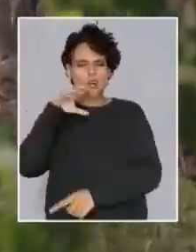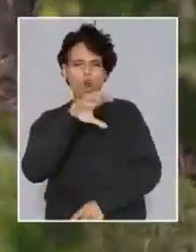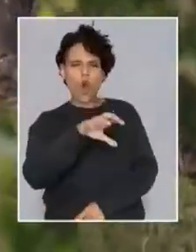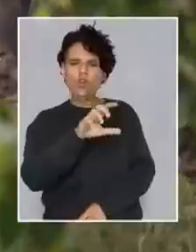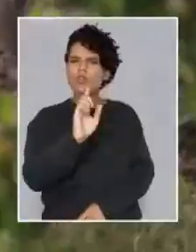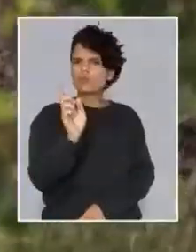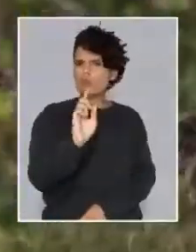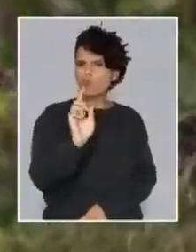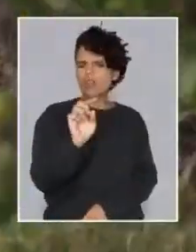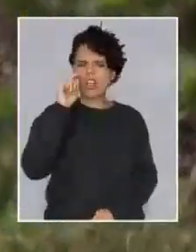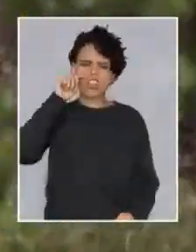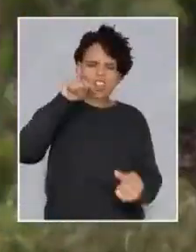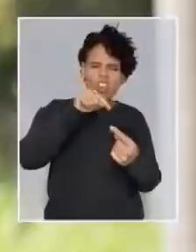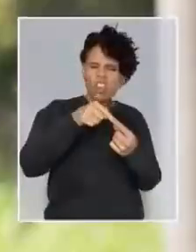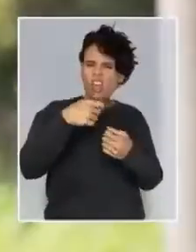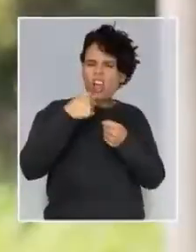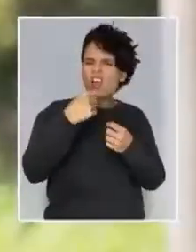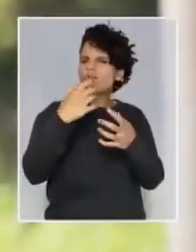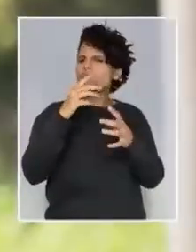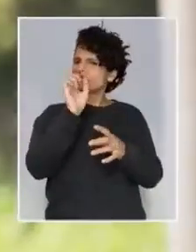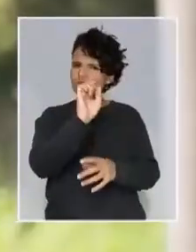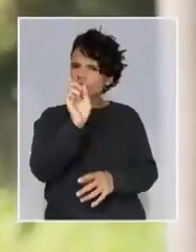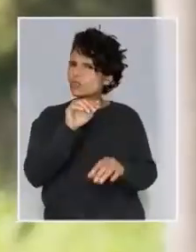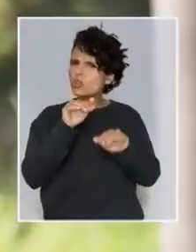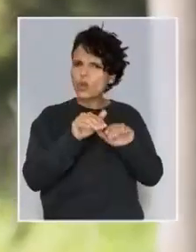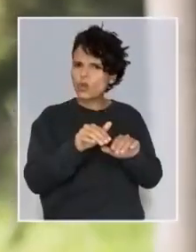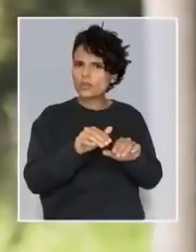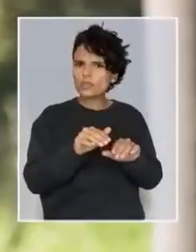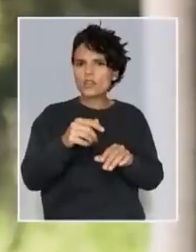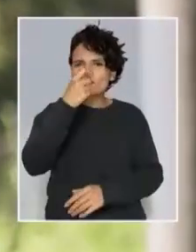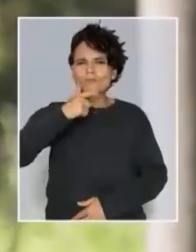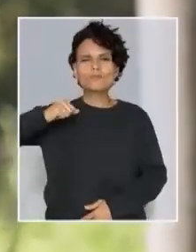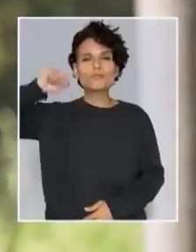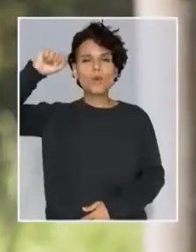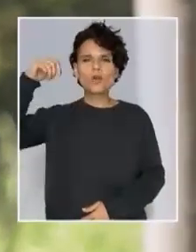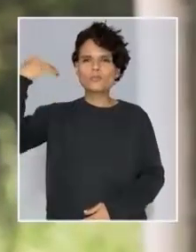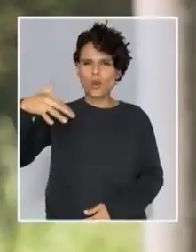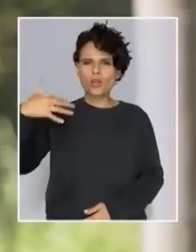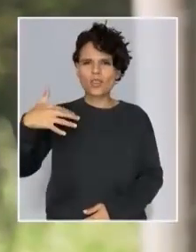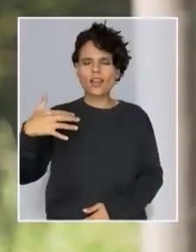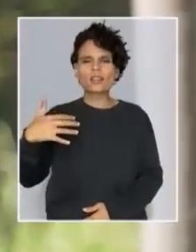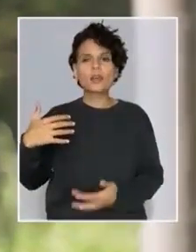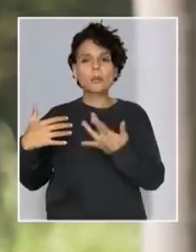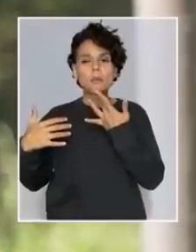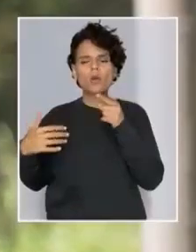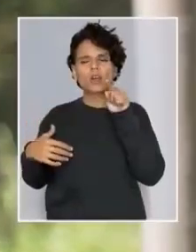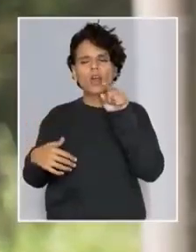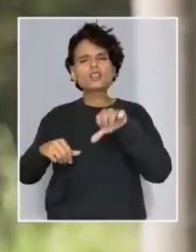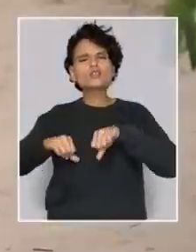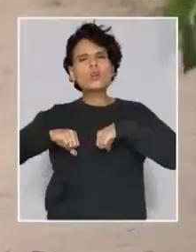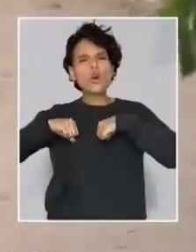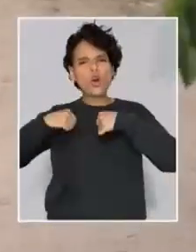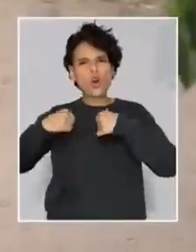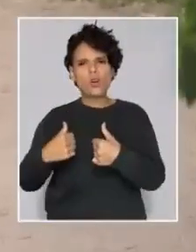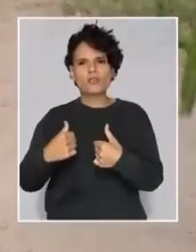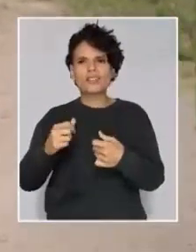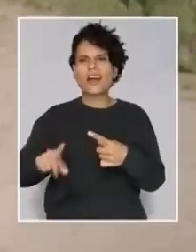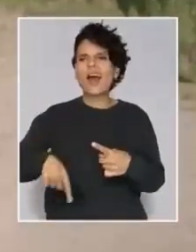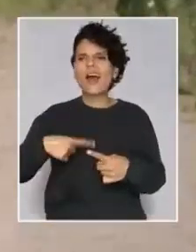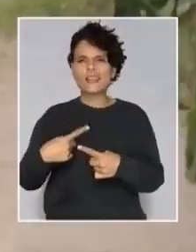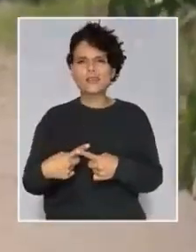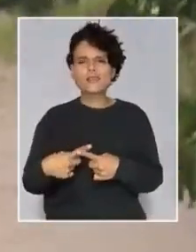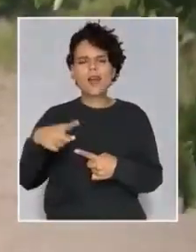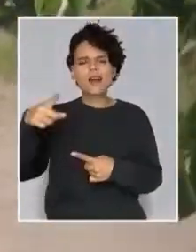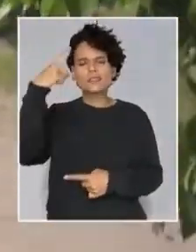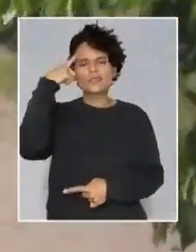no cultiven el fanatismo. Boris importa no solo porque tiene la piel joven, tiene el